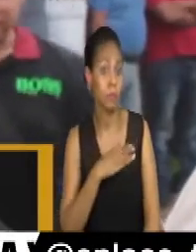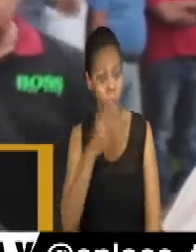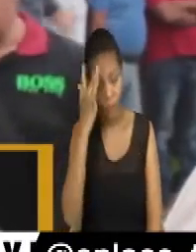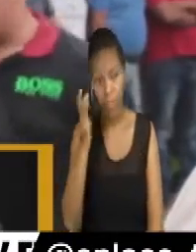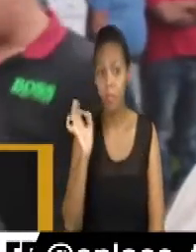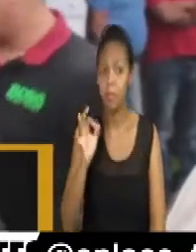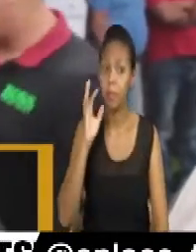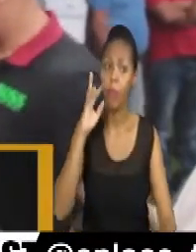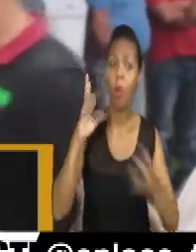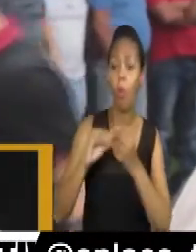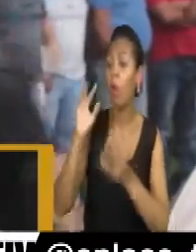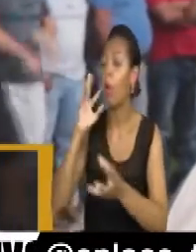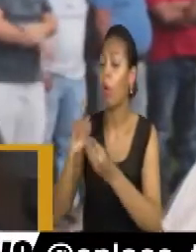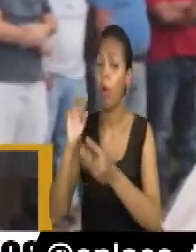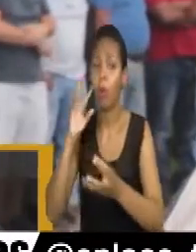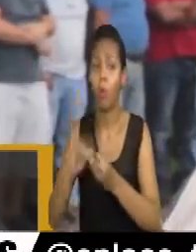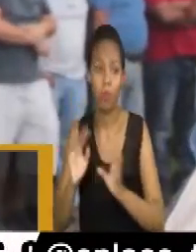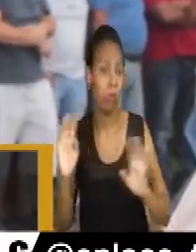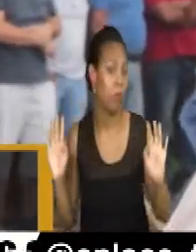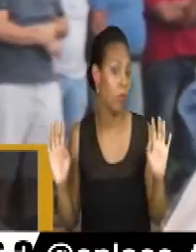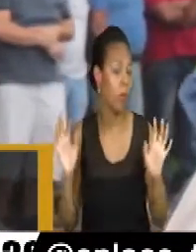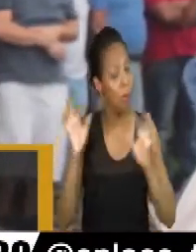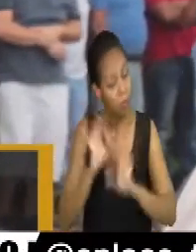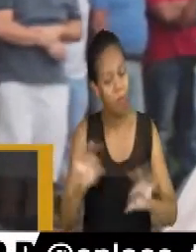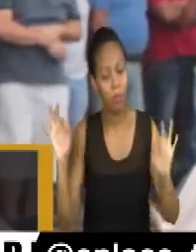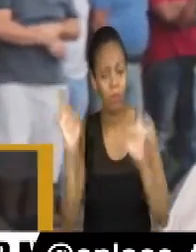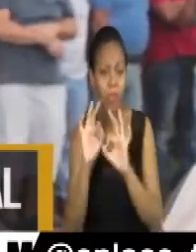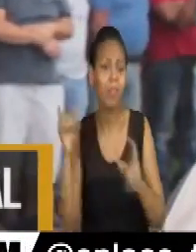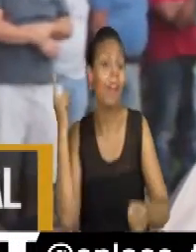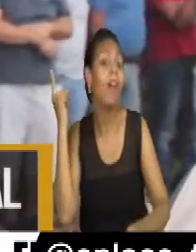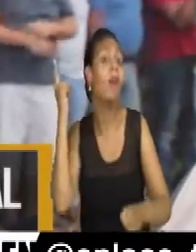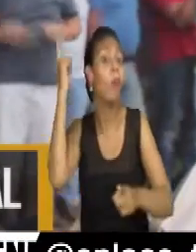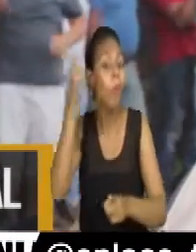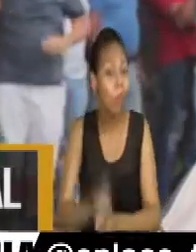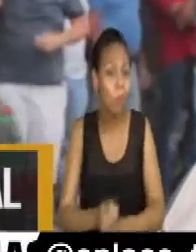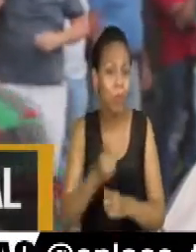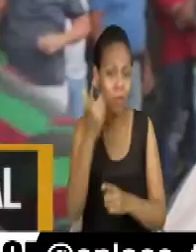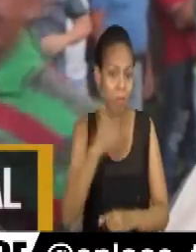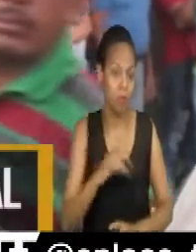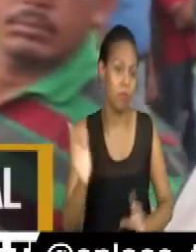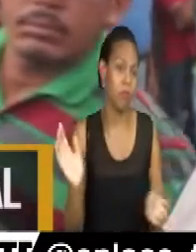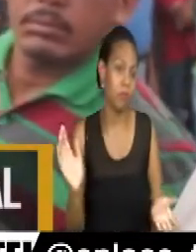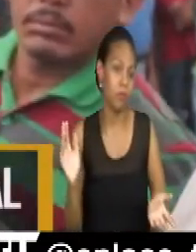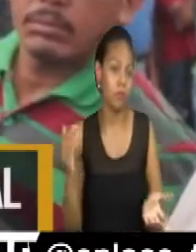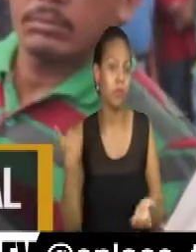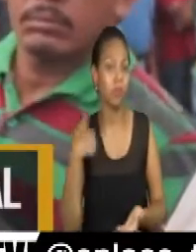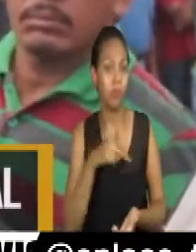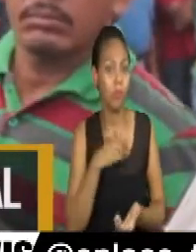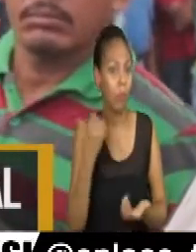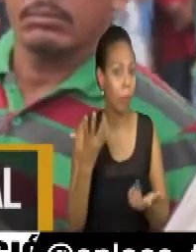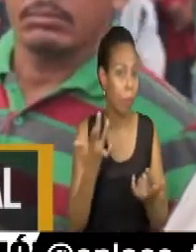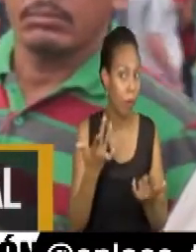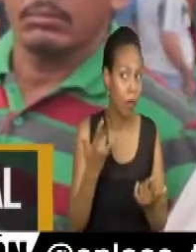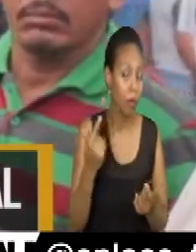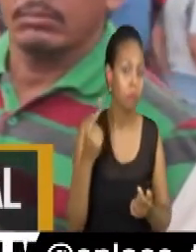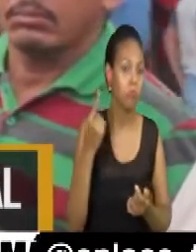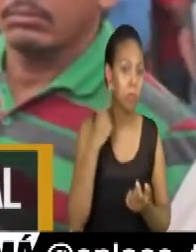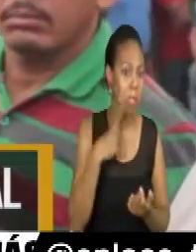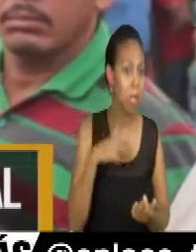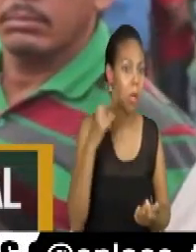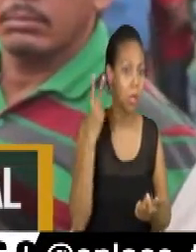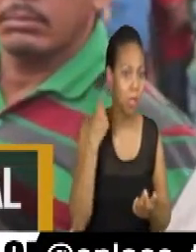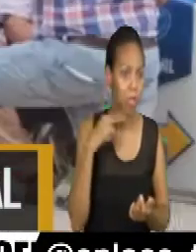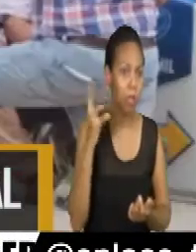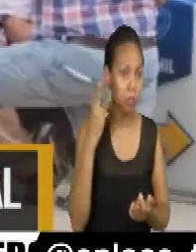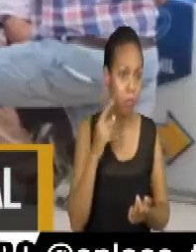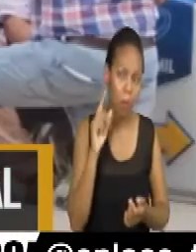nosotros en un montón de cosas. Lo bueno es que cumplan, lo bueno es que nos cumplan. Entonces la verdad nosotros vamos a ver evolucionando el día, nos vamos dando de cuenta si verdaderamente están cumpliendo